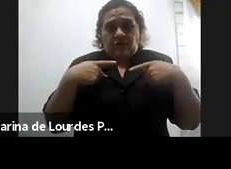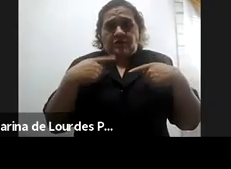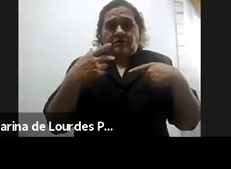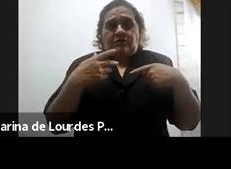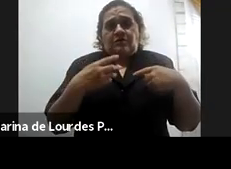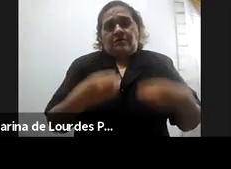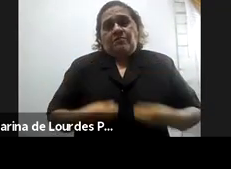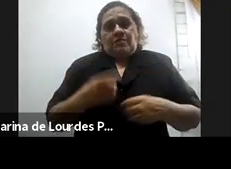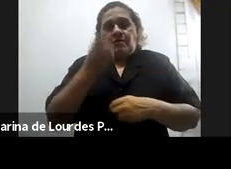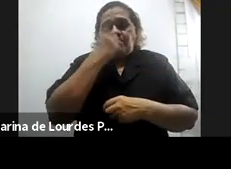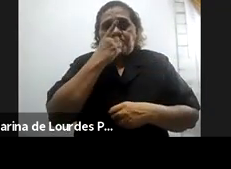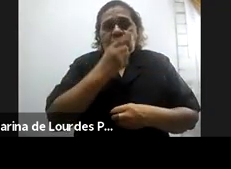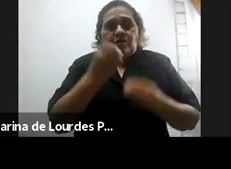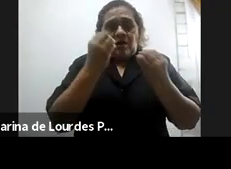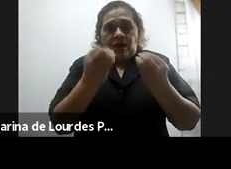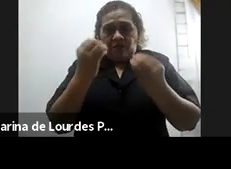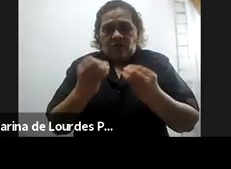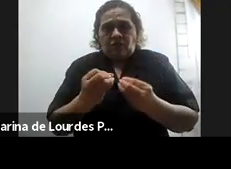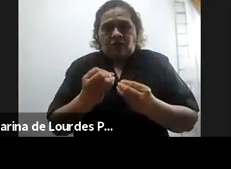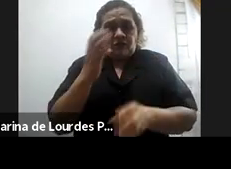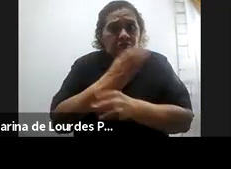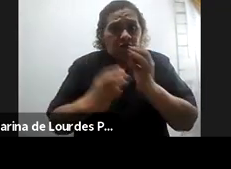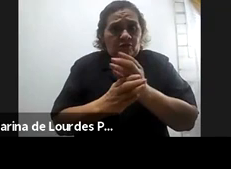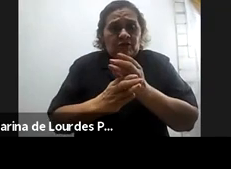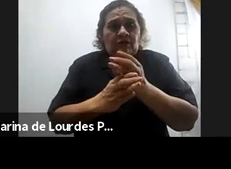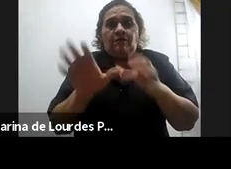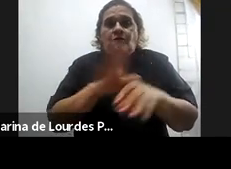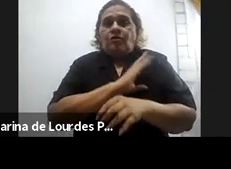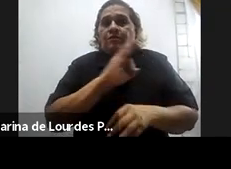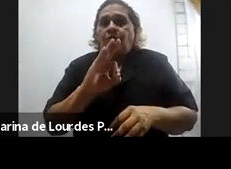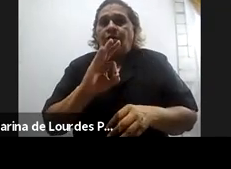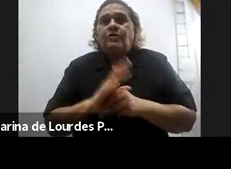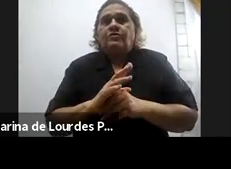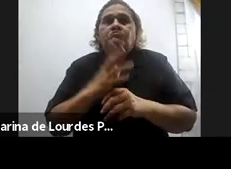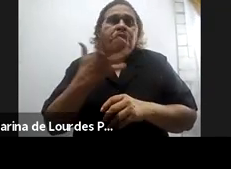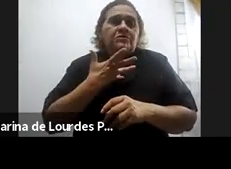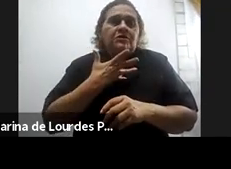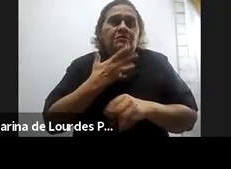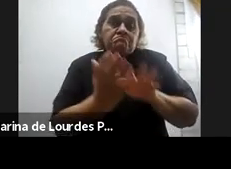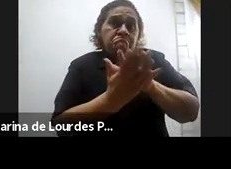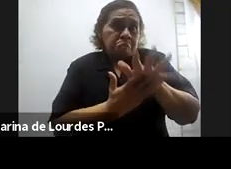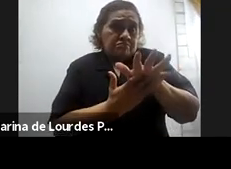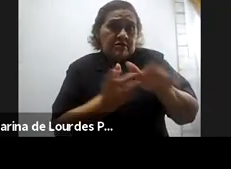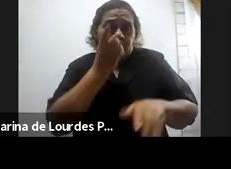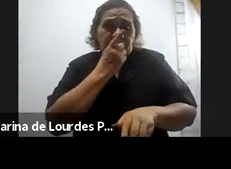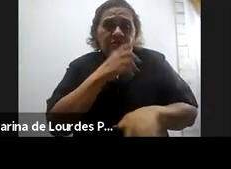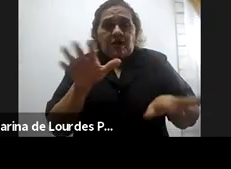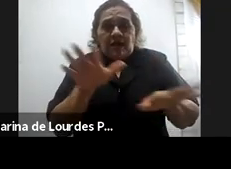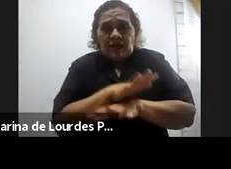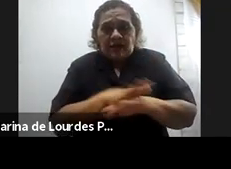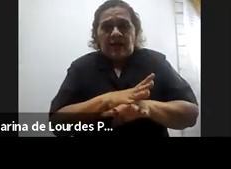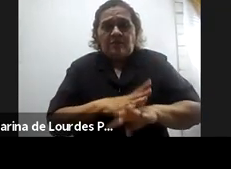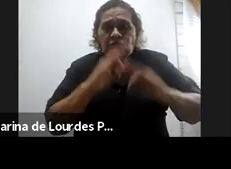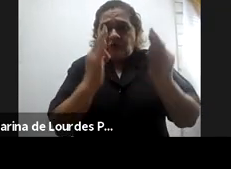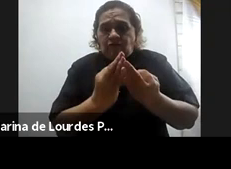hay muchas circunstancias por las que puedo tener pie diabético, ¿no? Cambios en la forma del